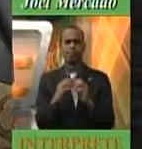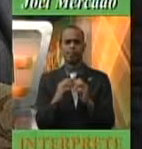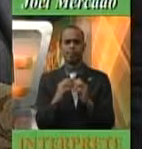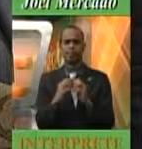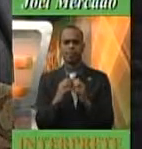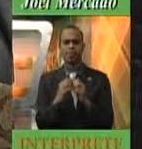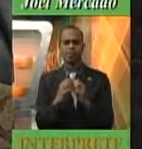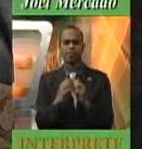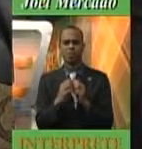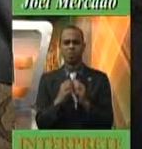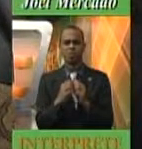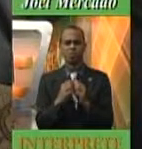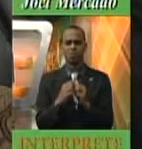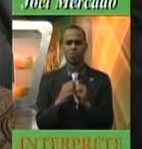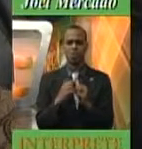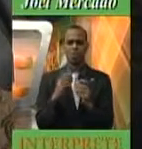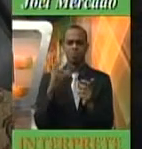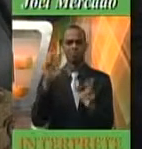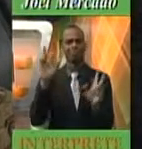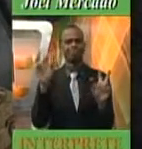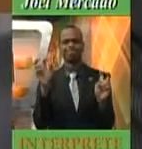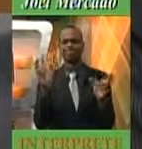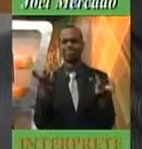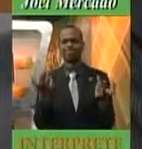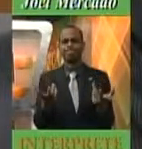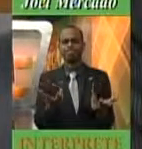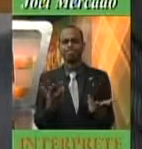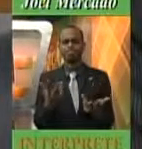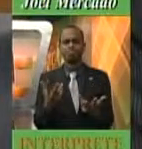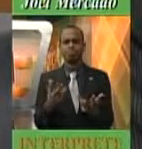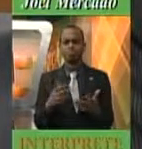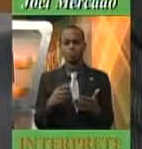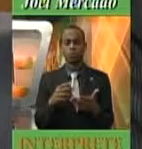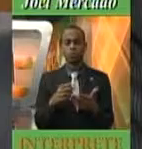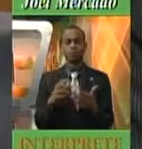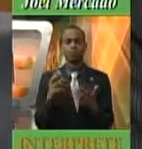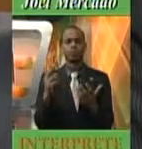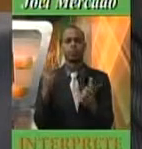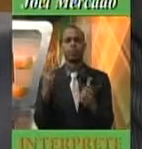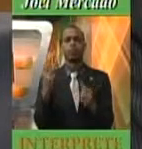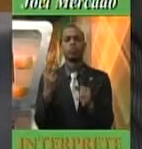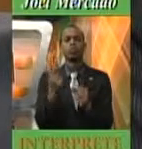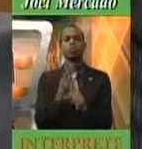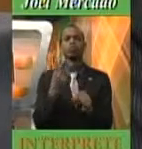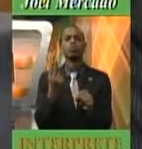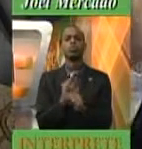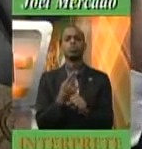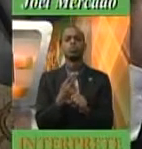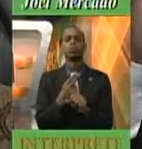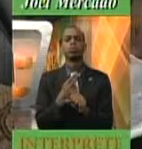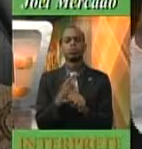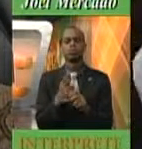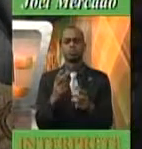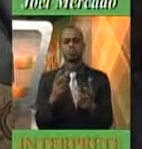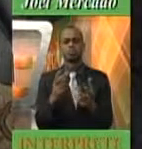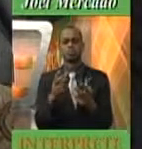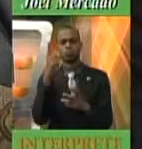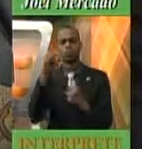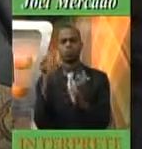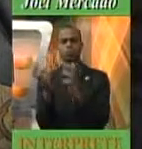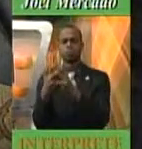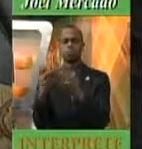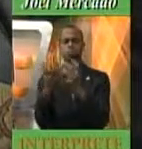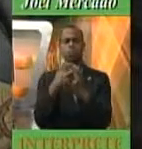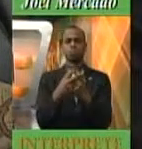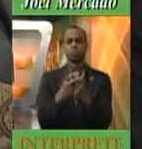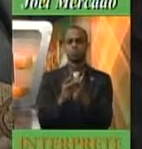que son pokers, que son barajas que sirven para hacer distintas combinaciones. Si usted quiere,